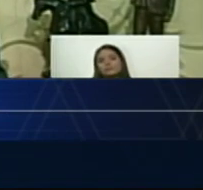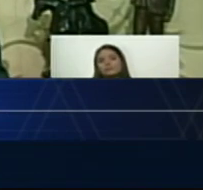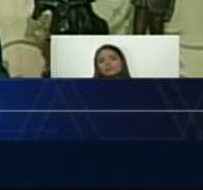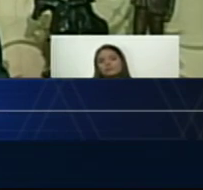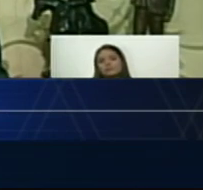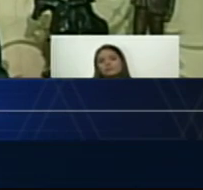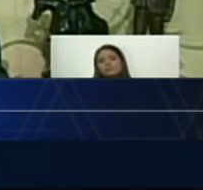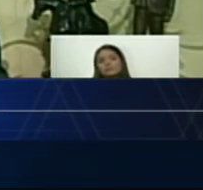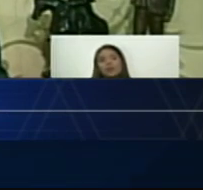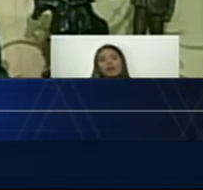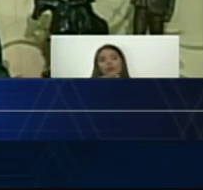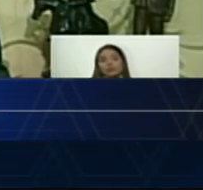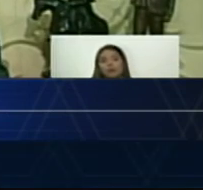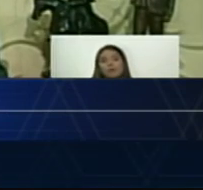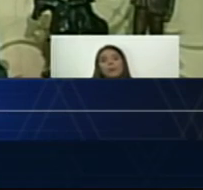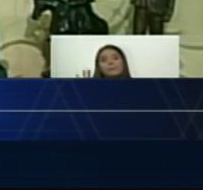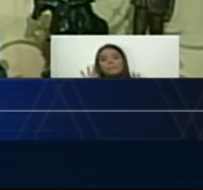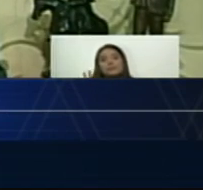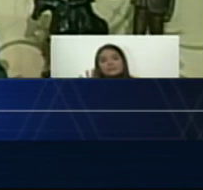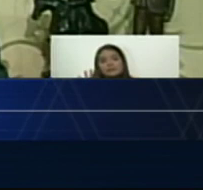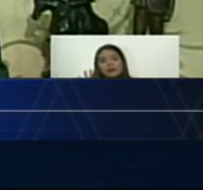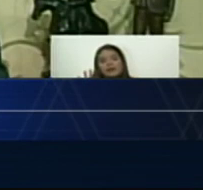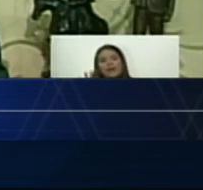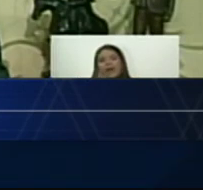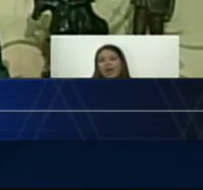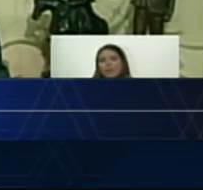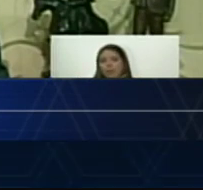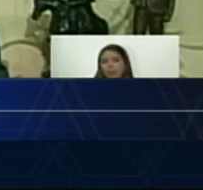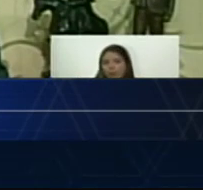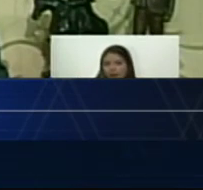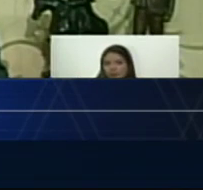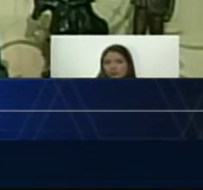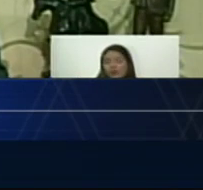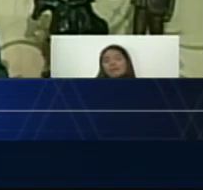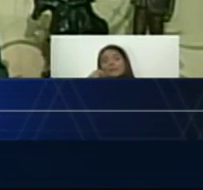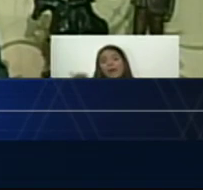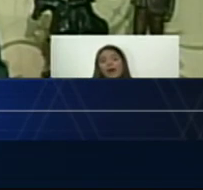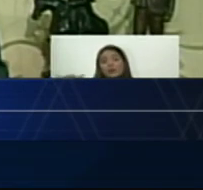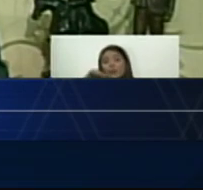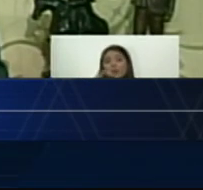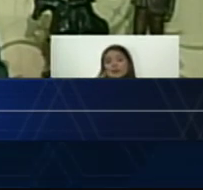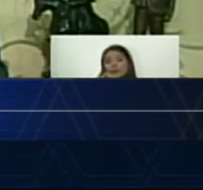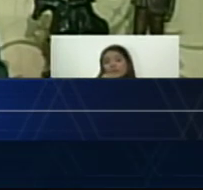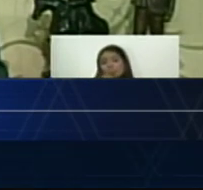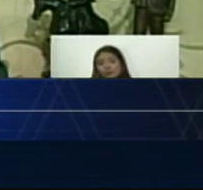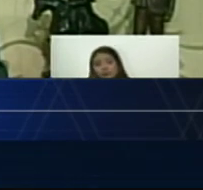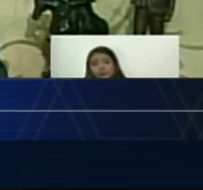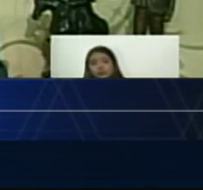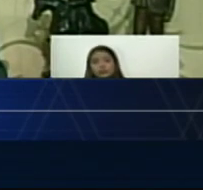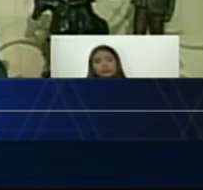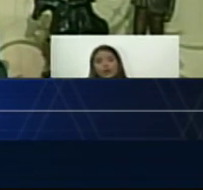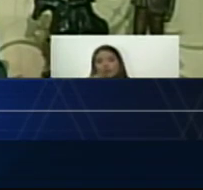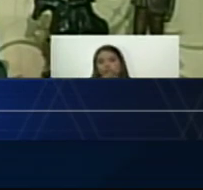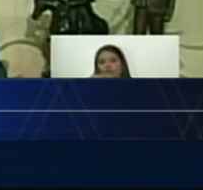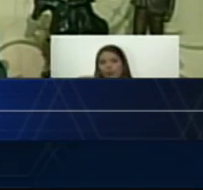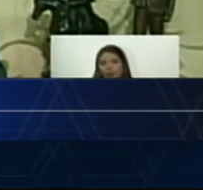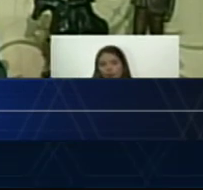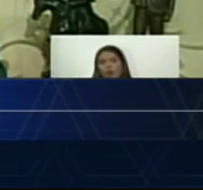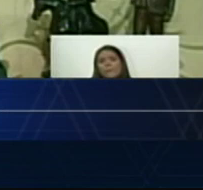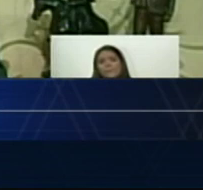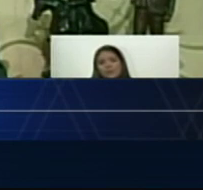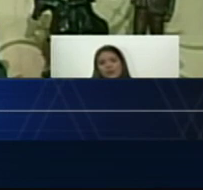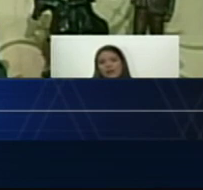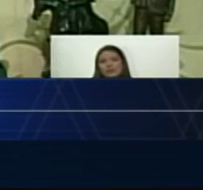para agilizar el tránsito de mercancías por puertos y aeropuertos de todo el país, pudiendo desaplicar temporalmente